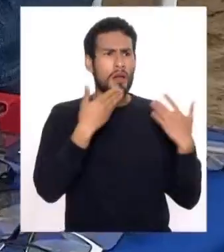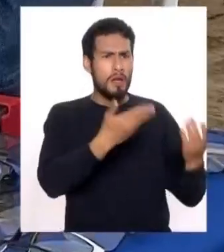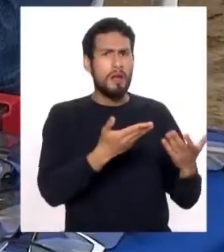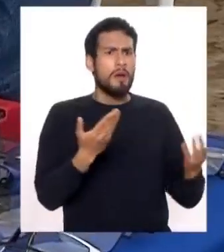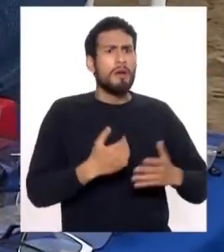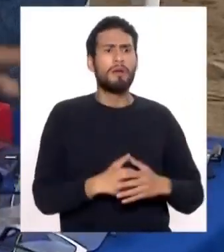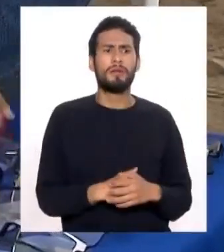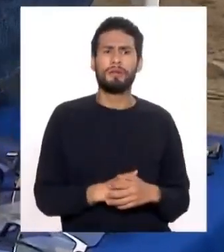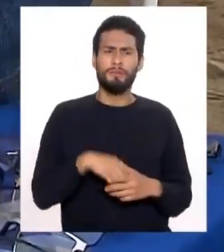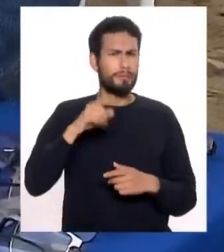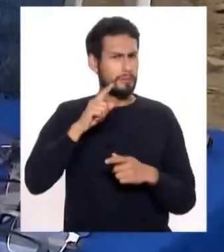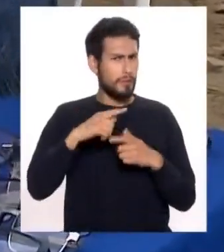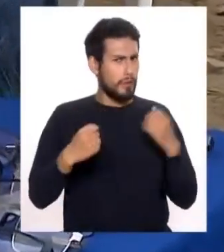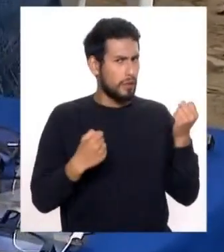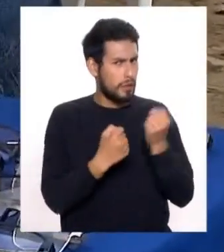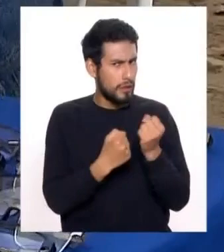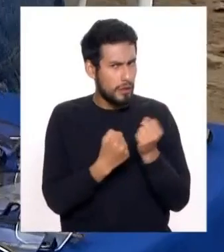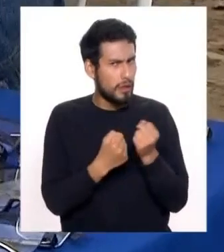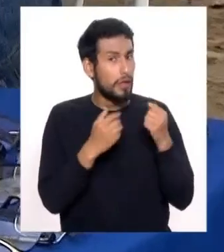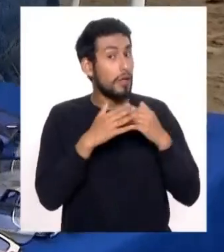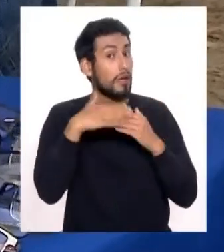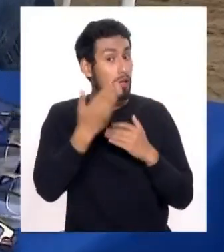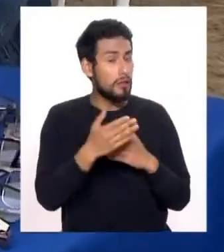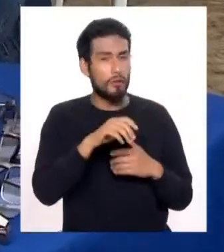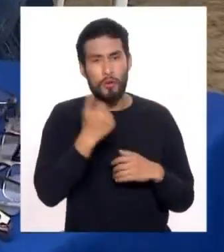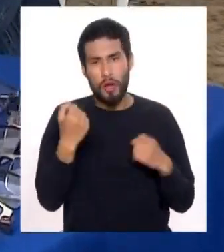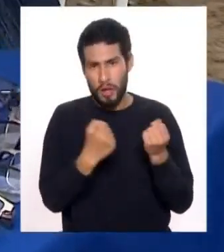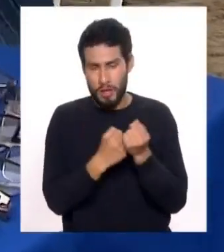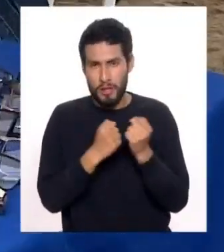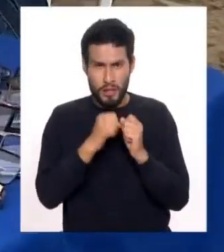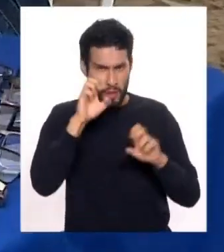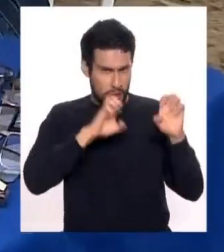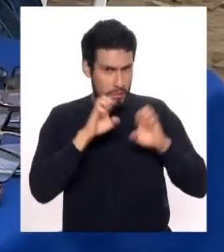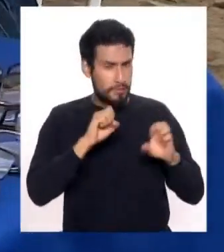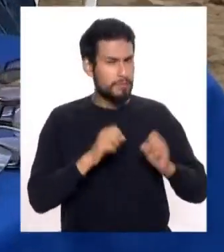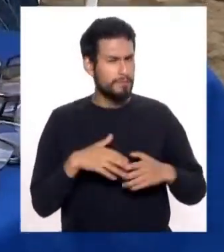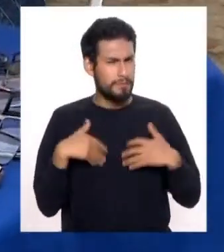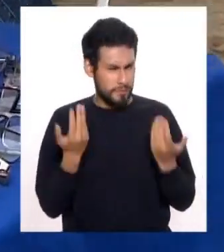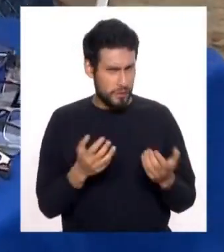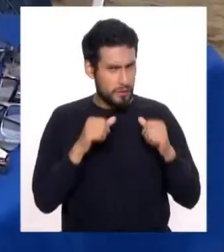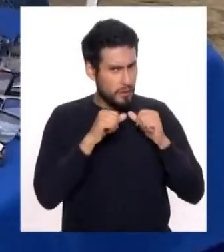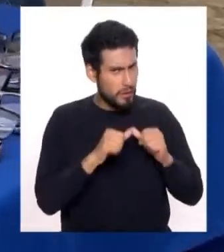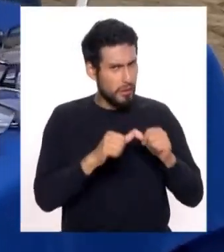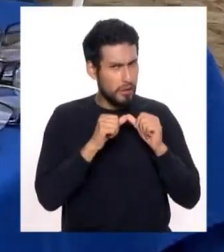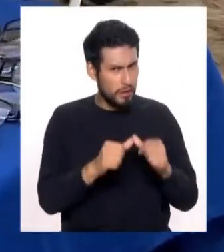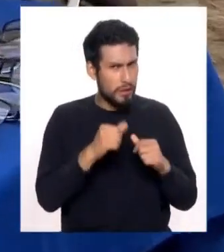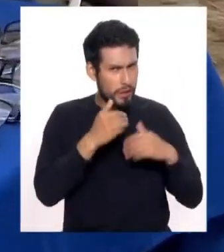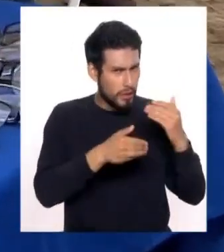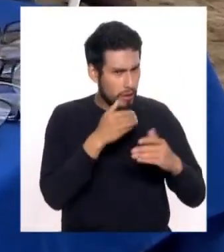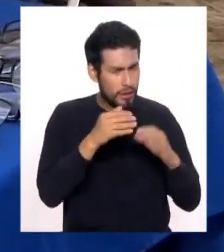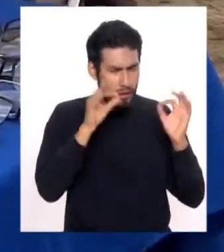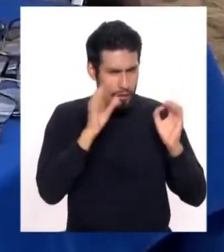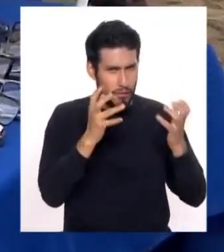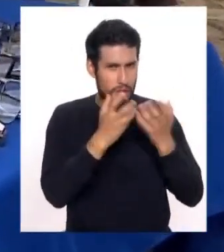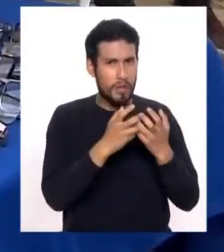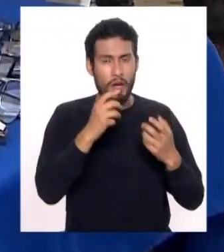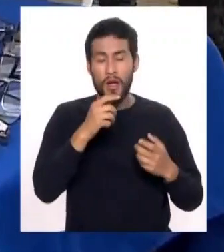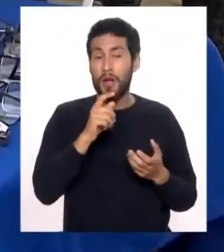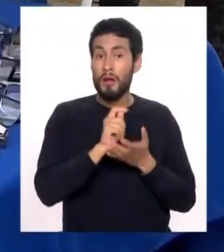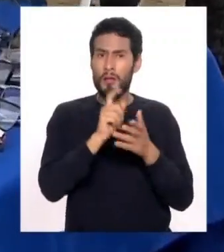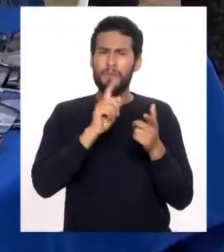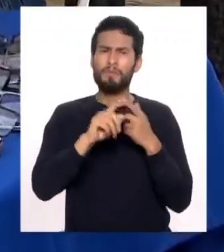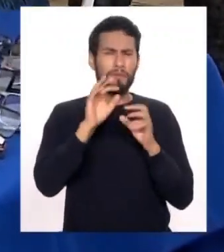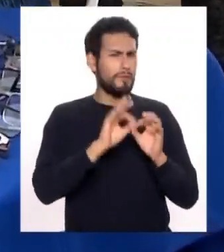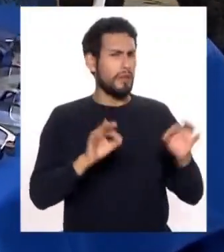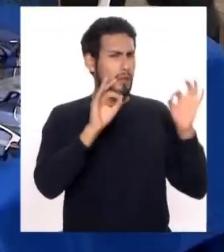de pronto algún soporte, que luego debe tener otro soporte de diagnóstico para poder seguir o hacer un seguimiento adecuado al tratamiento. Pero lo